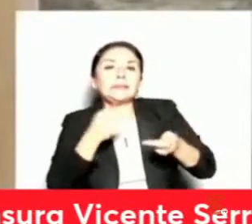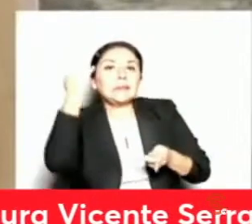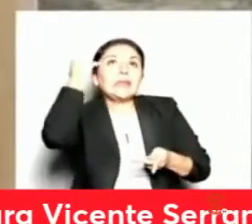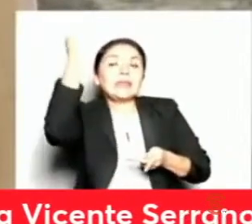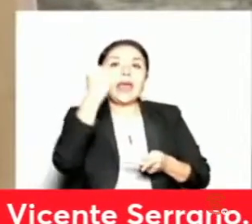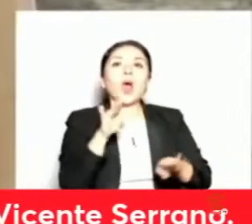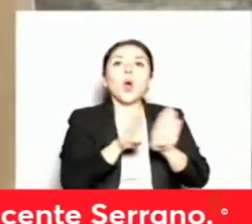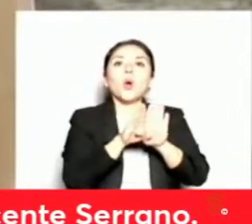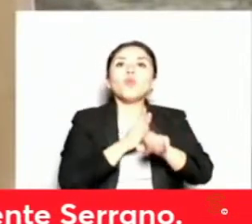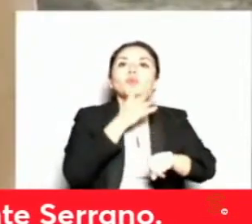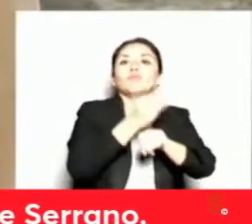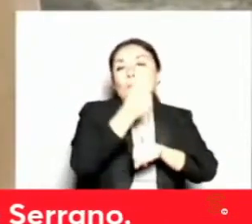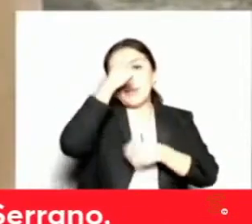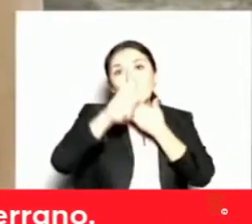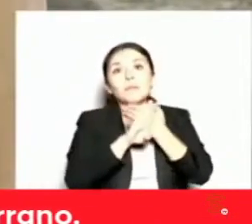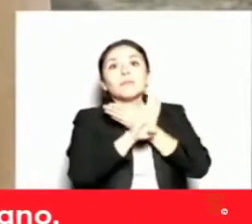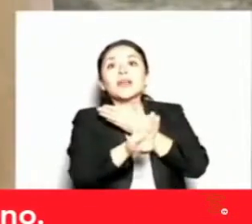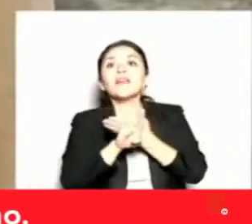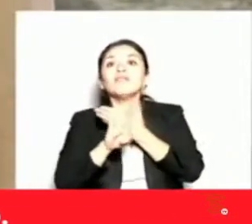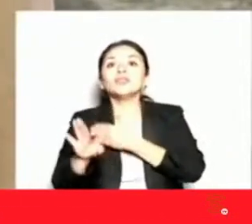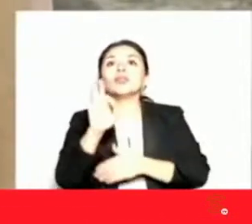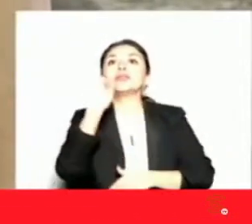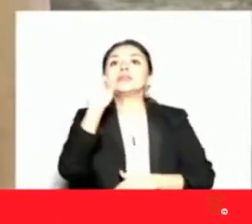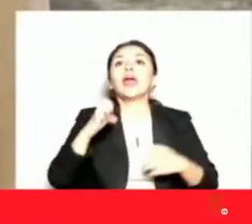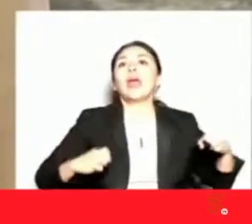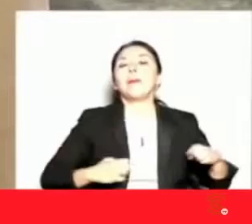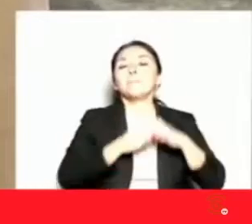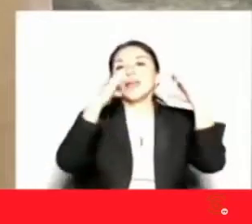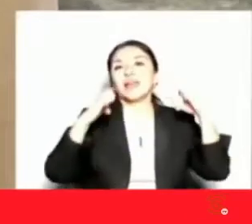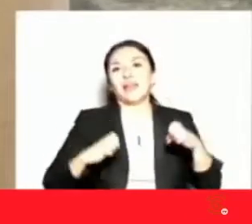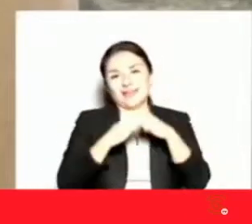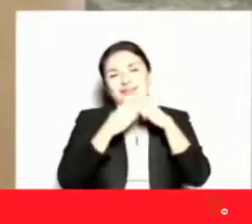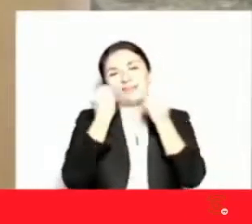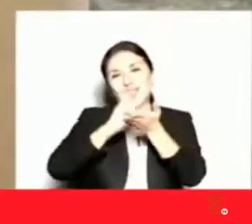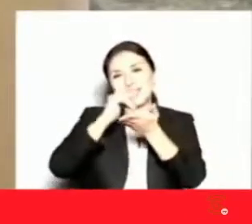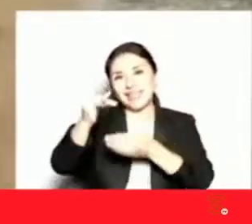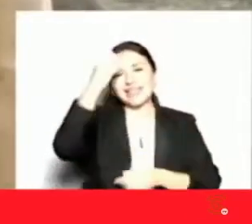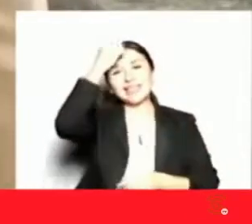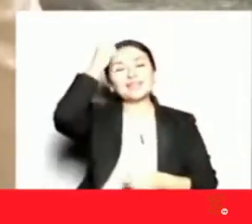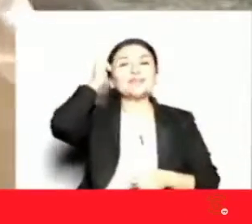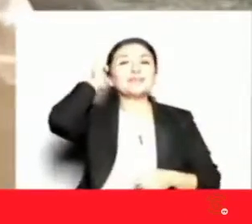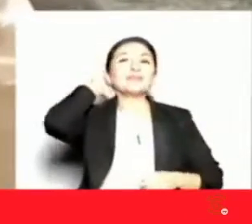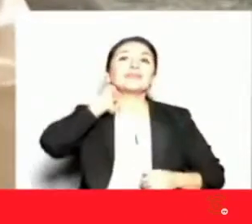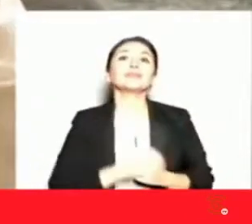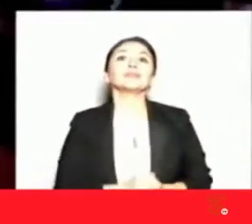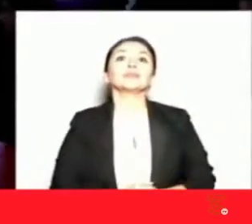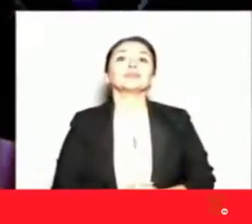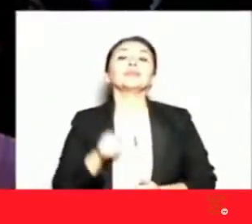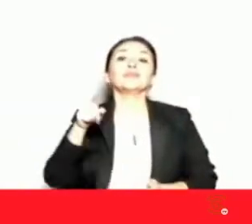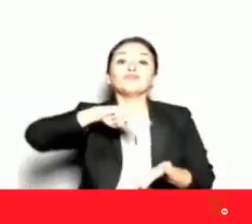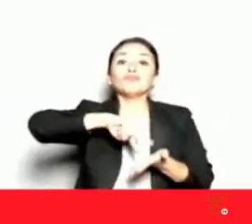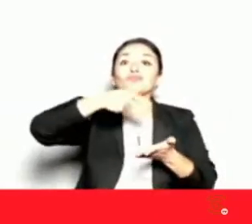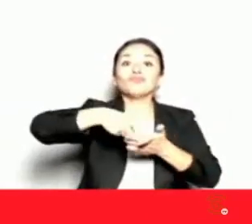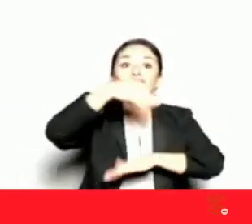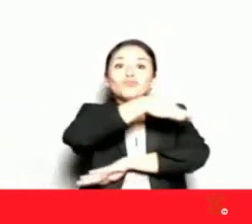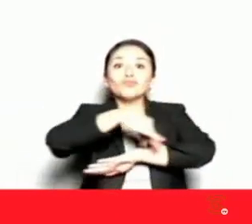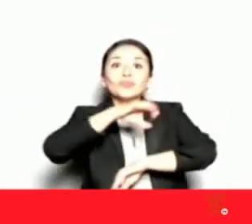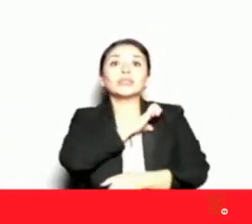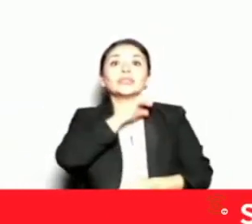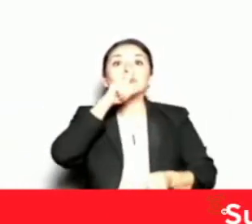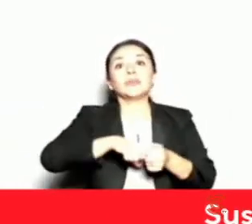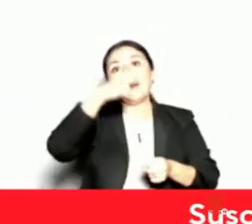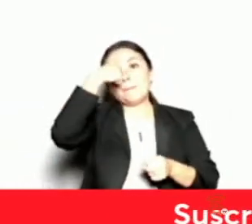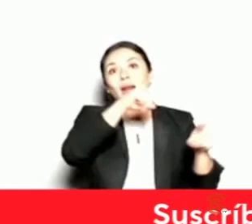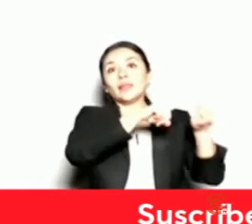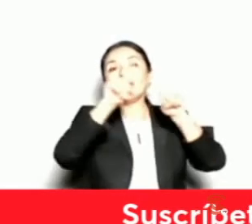de prevención y atención a las emergencias. Gracias, Miriam. Arquitecta con especialidad en hospitales por el